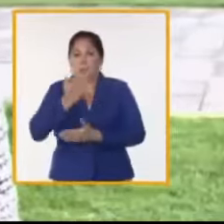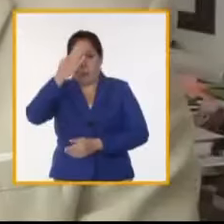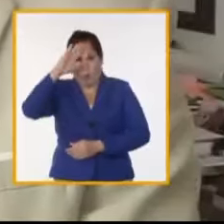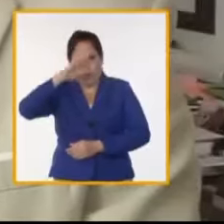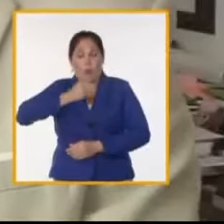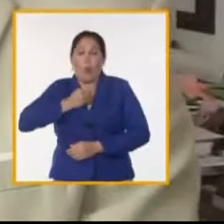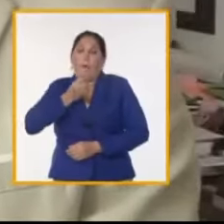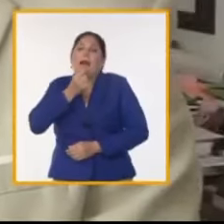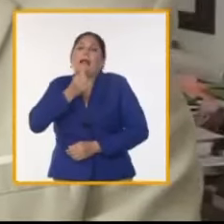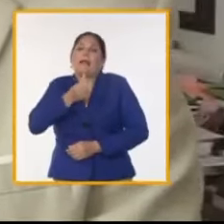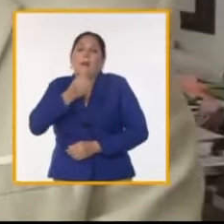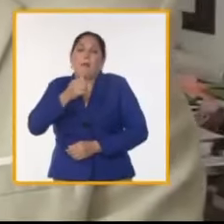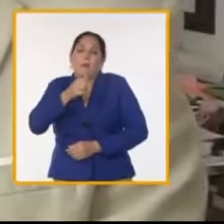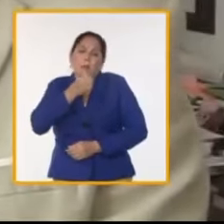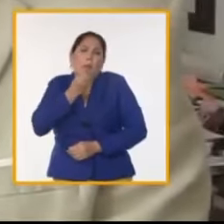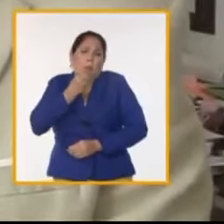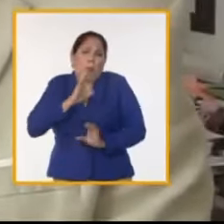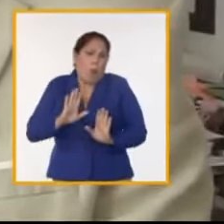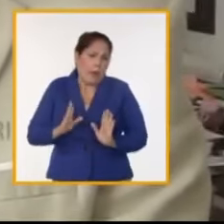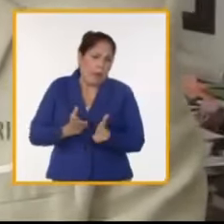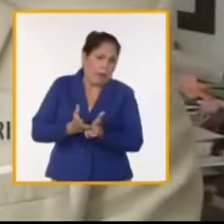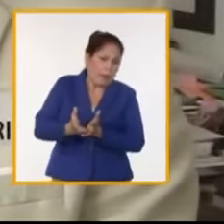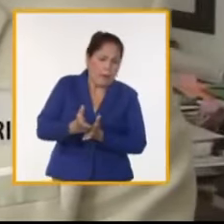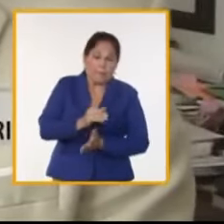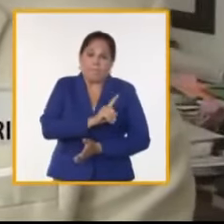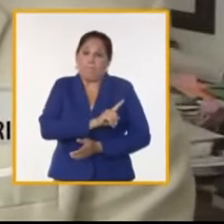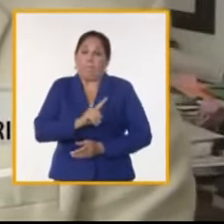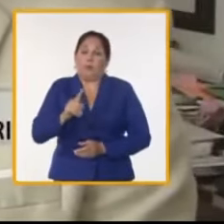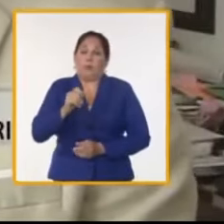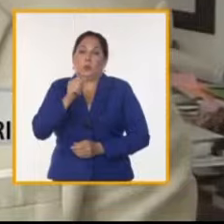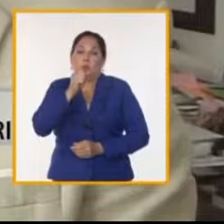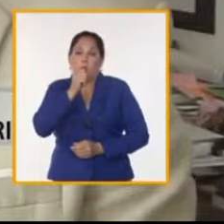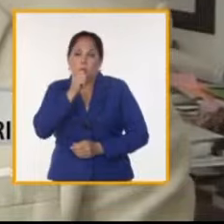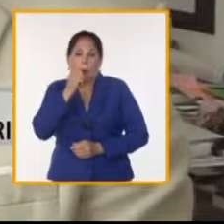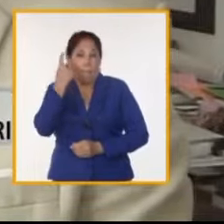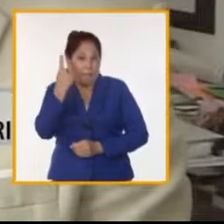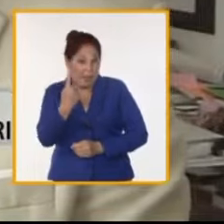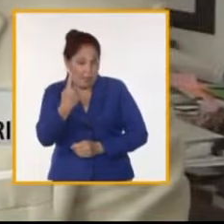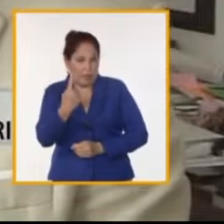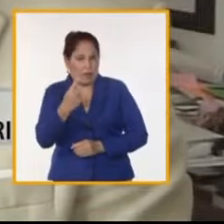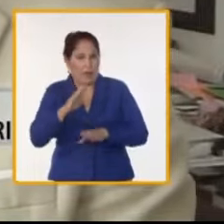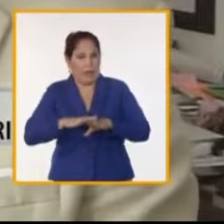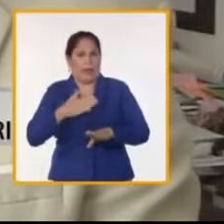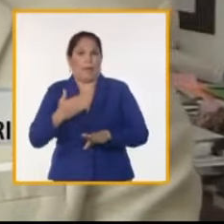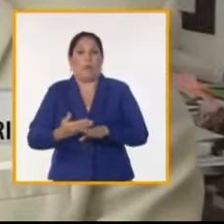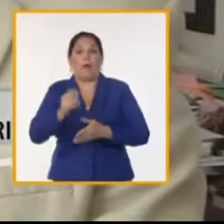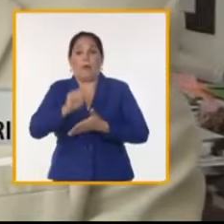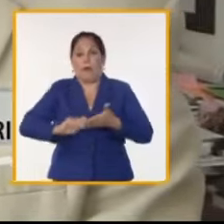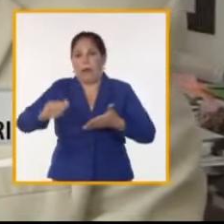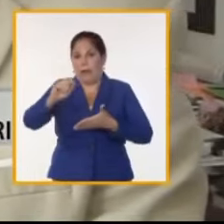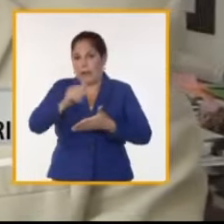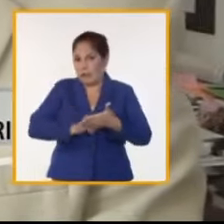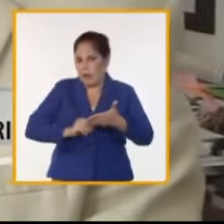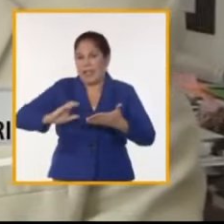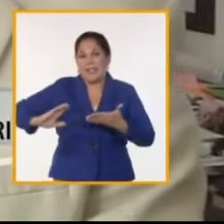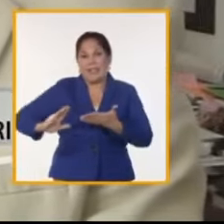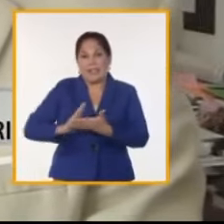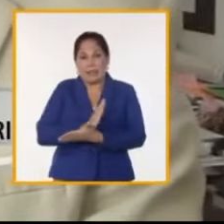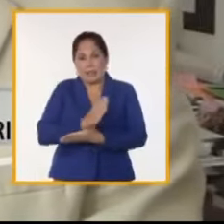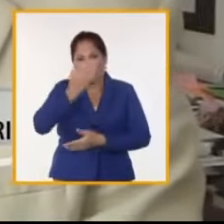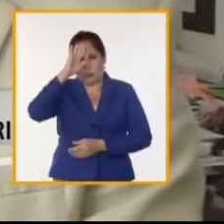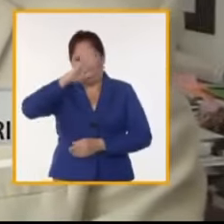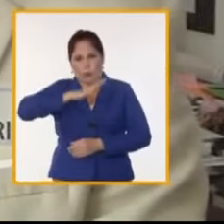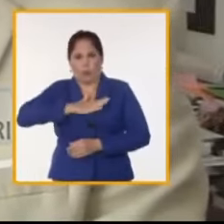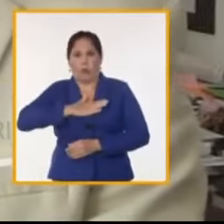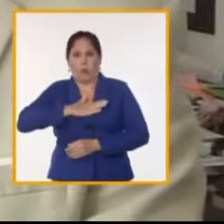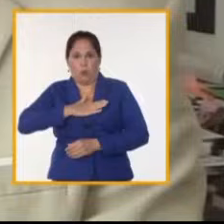porta bien Esto es una forma de presentar el primer paso para luego después de las elecciones quitar completamente a Cuba